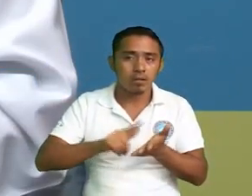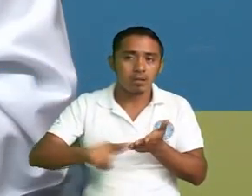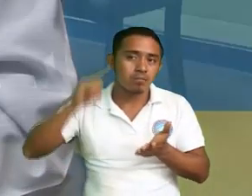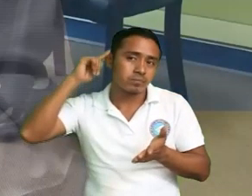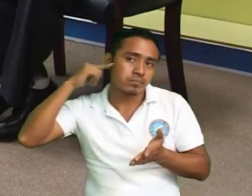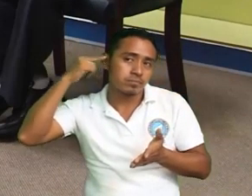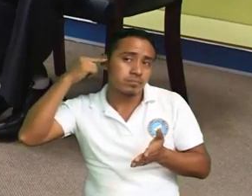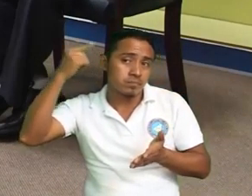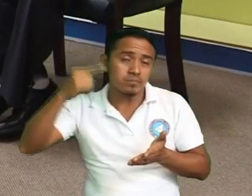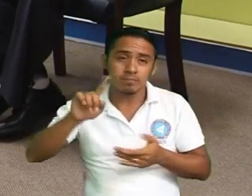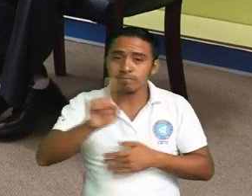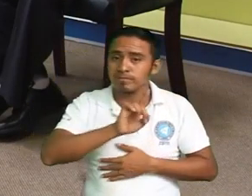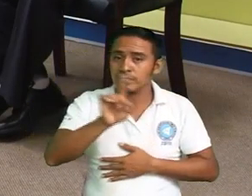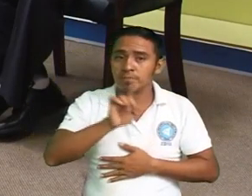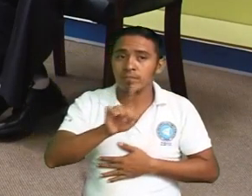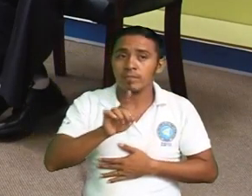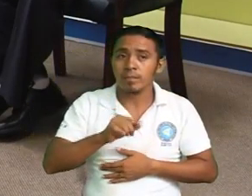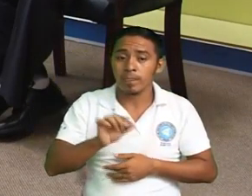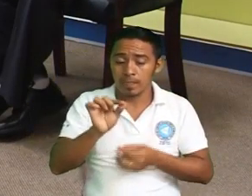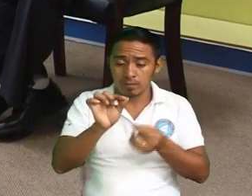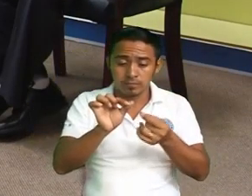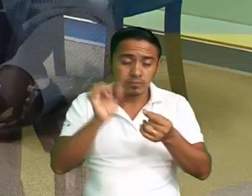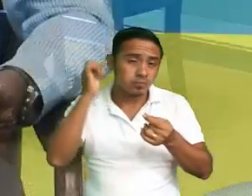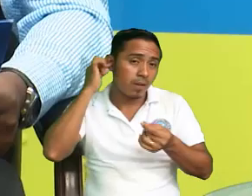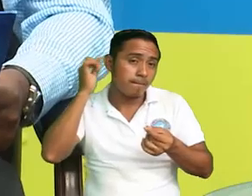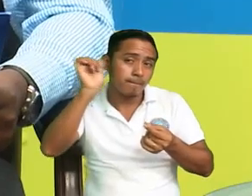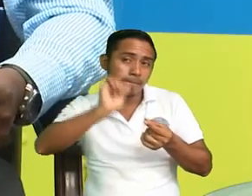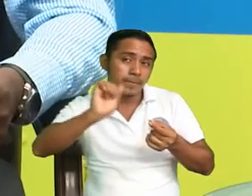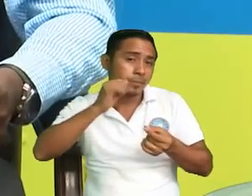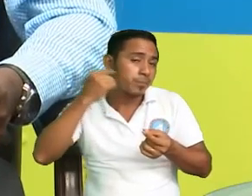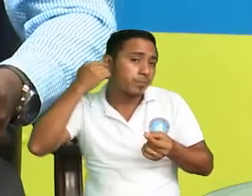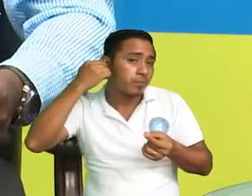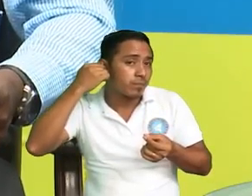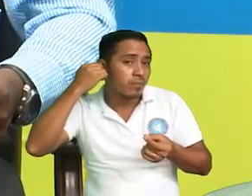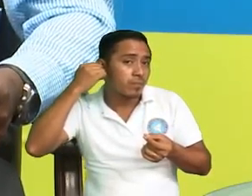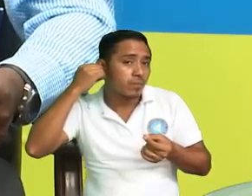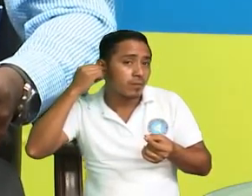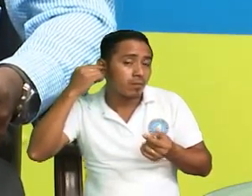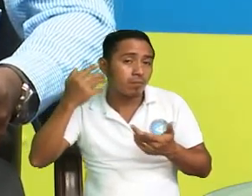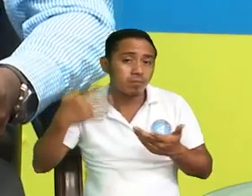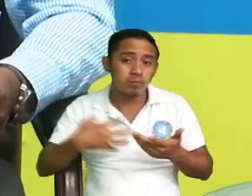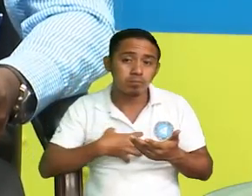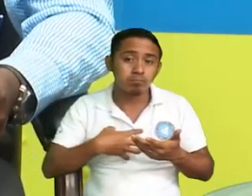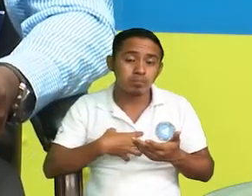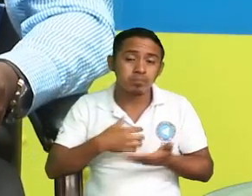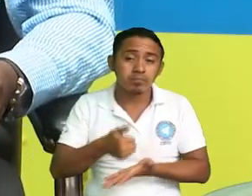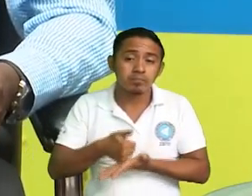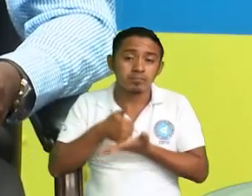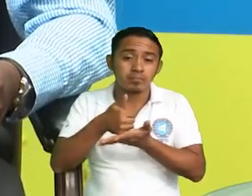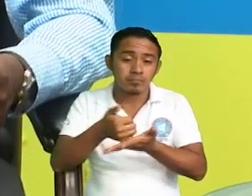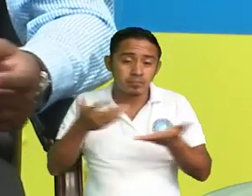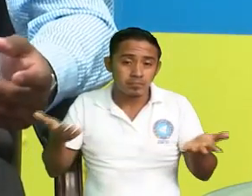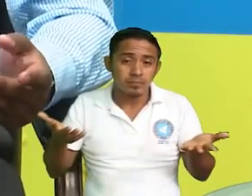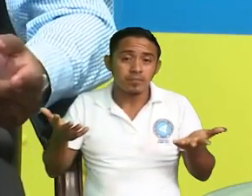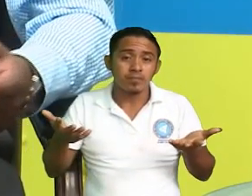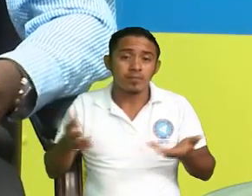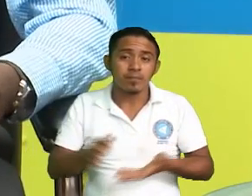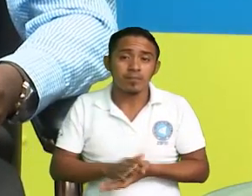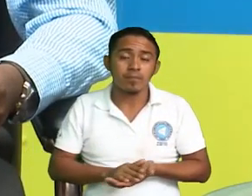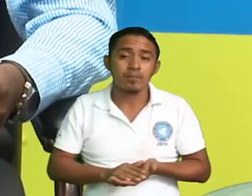los oídos, porque esa masita amarilla que nosotros miramos en nuestros oídos, forman